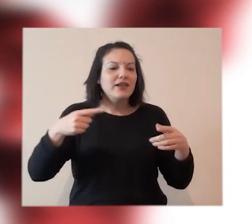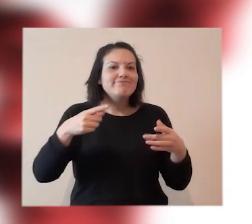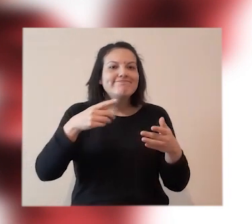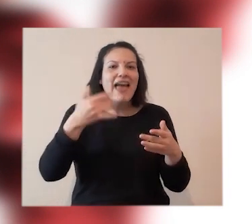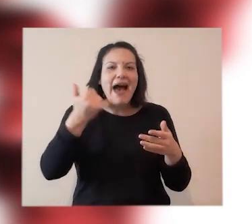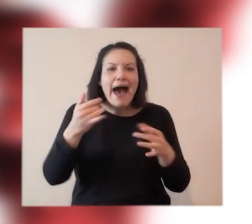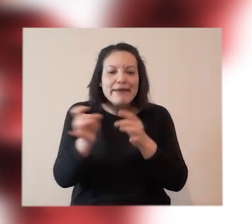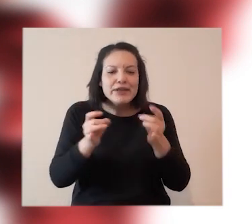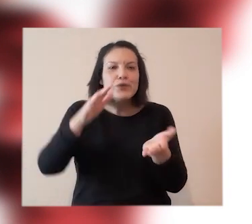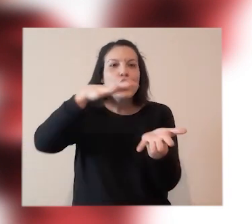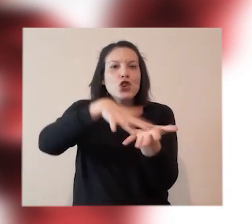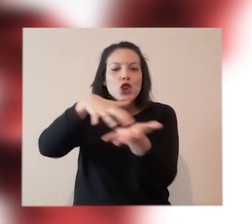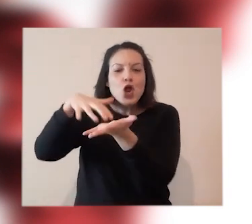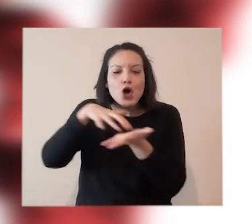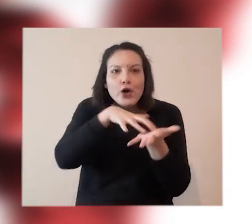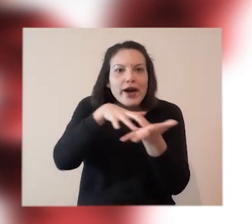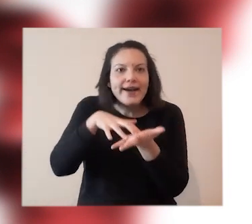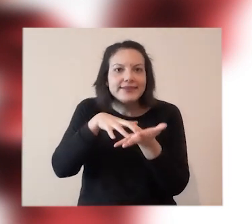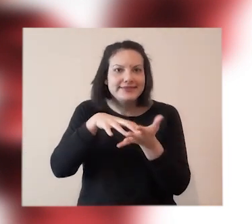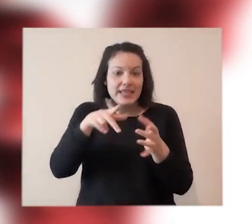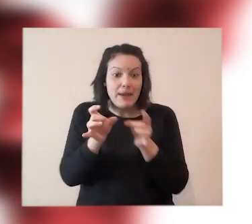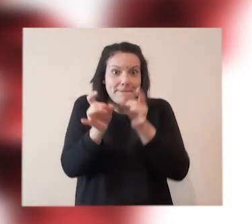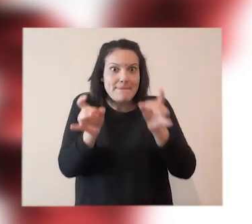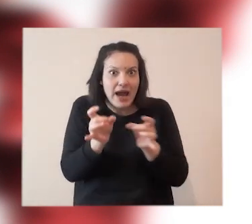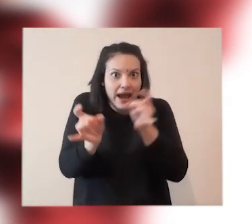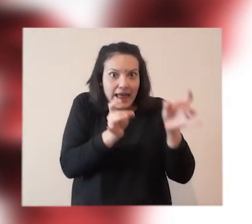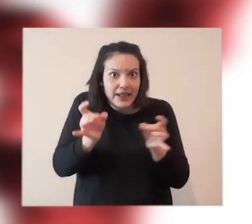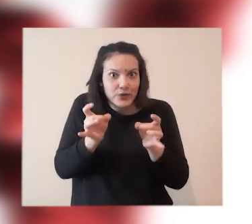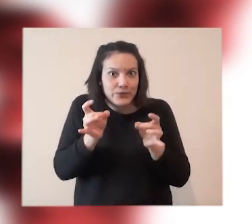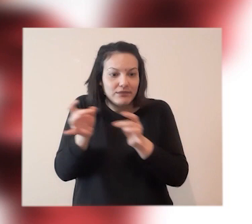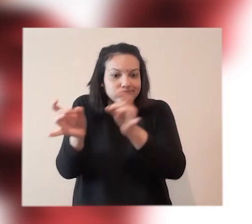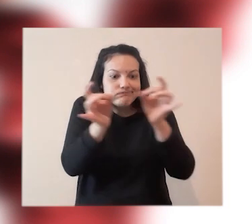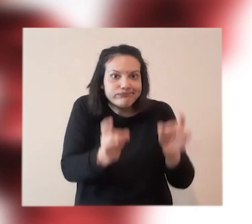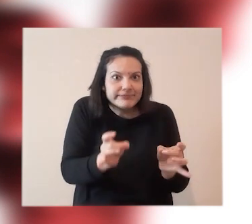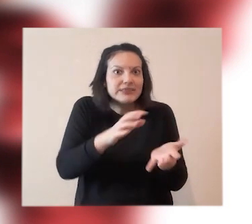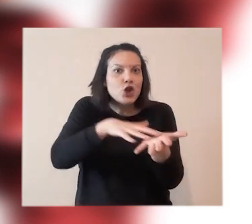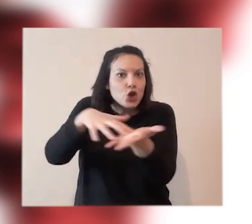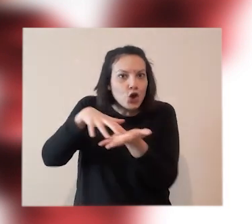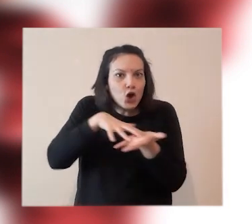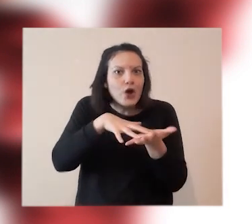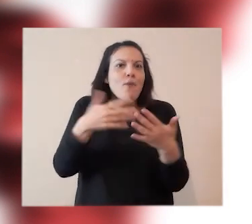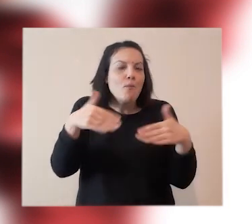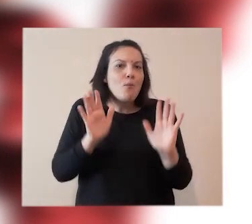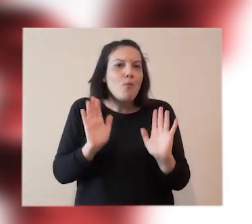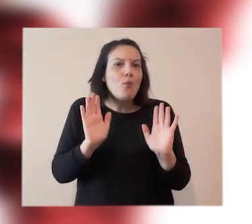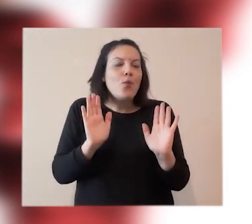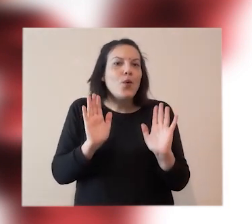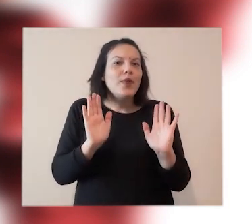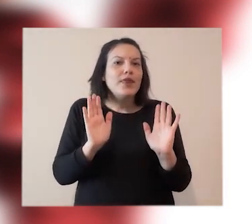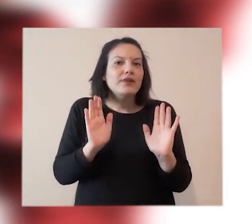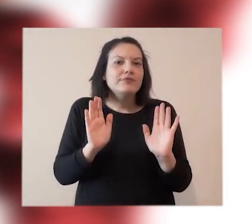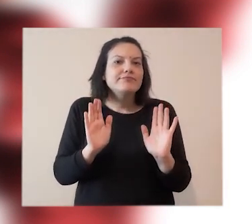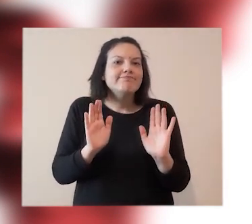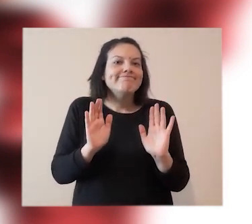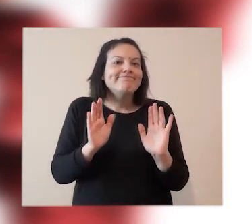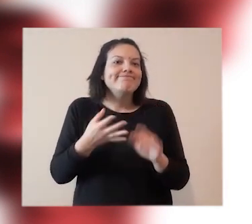como le decía, con estas partículas más grandes, en donde el virus se deposita, también puede provocar, por supuesto, que